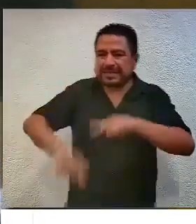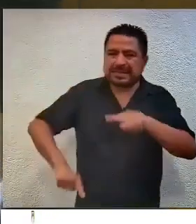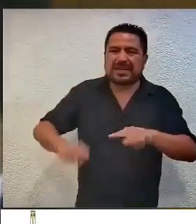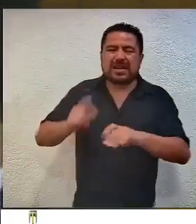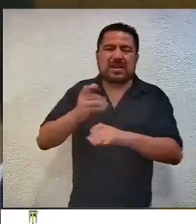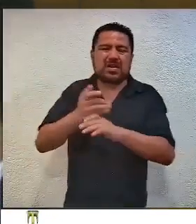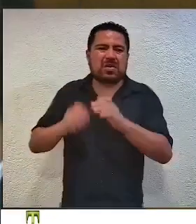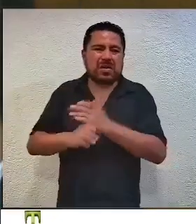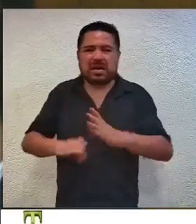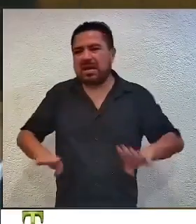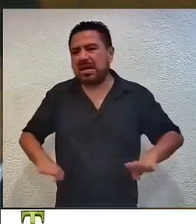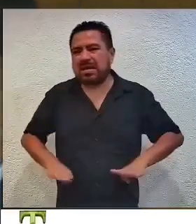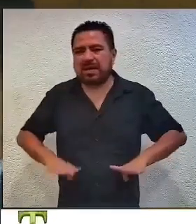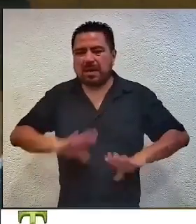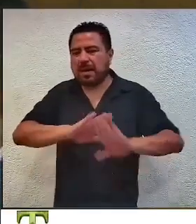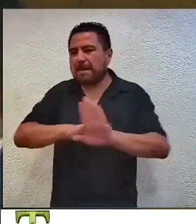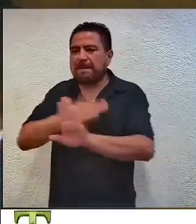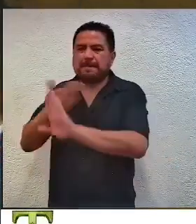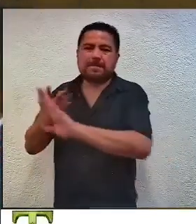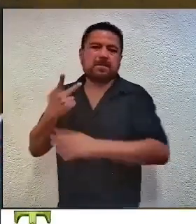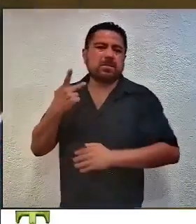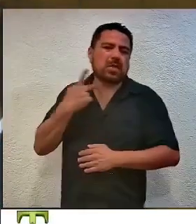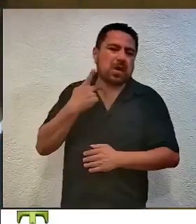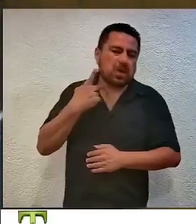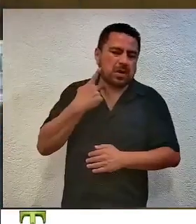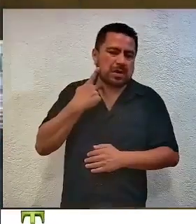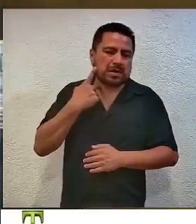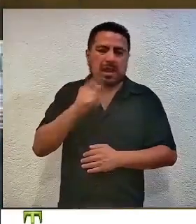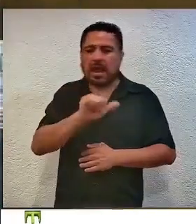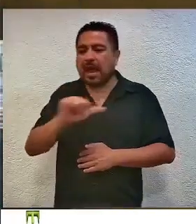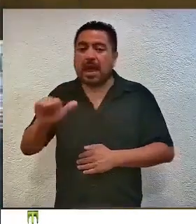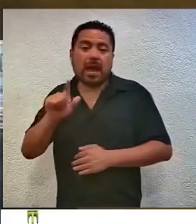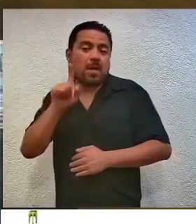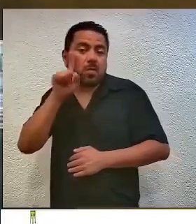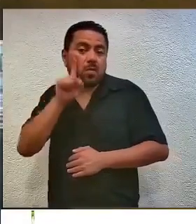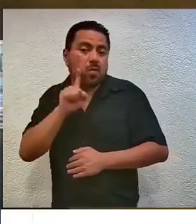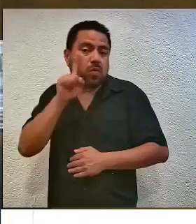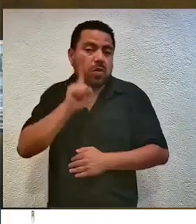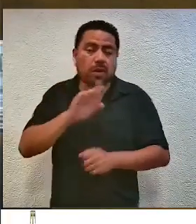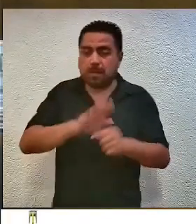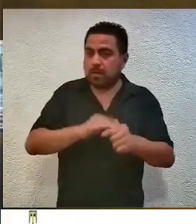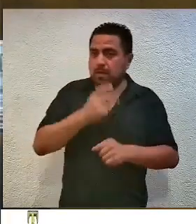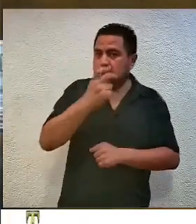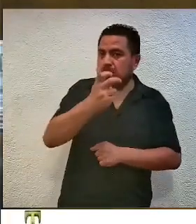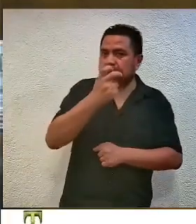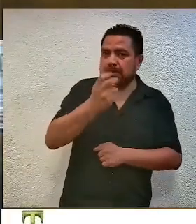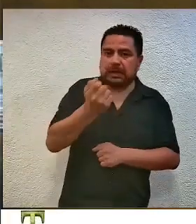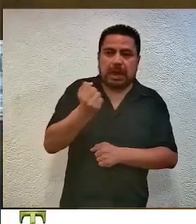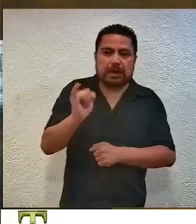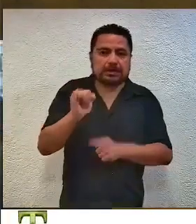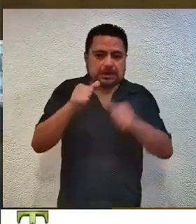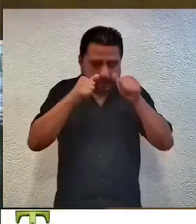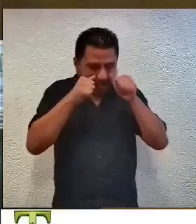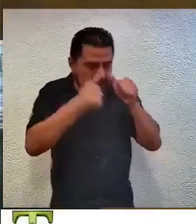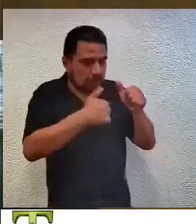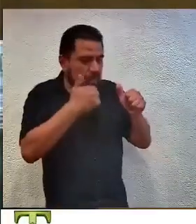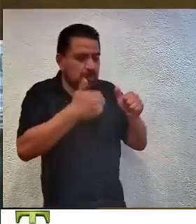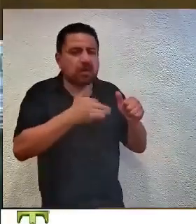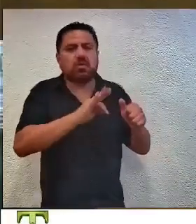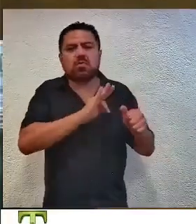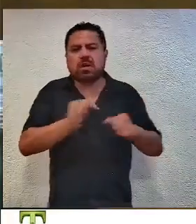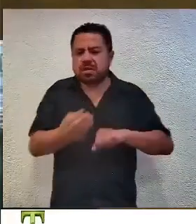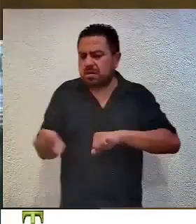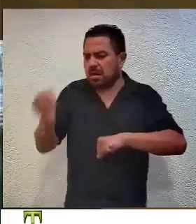conductas constitutivas de violencia política de género, por lo que para cumplir con tal fin pueden dictar las